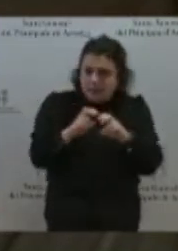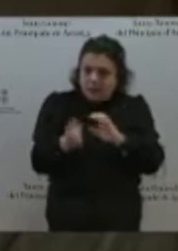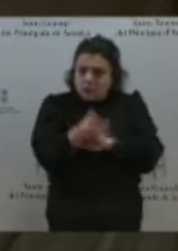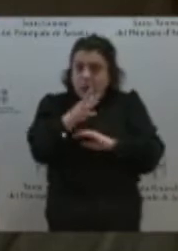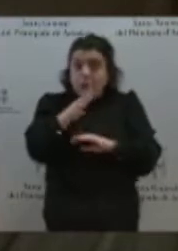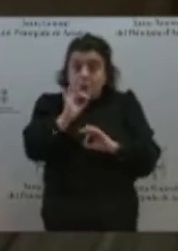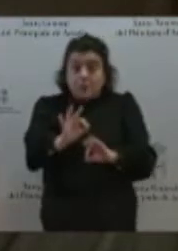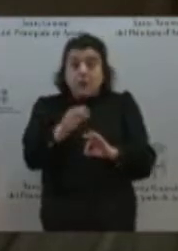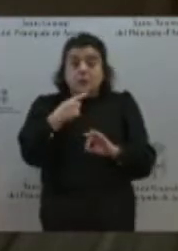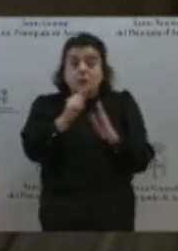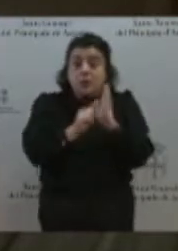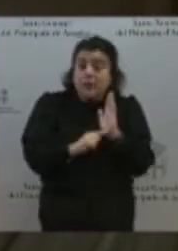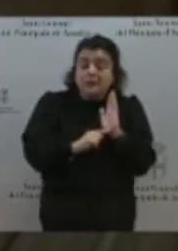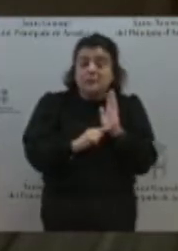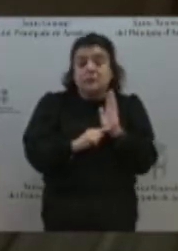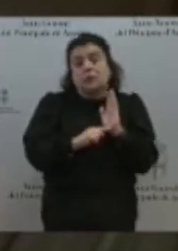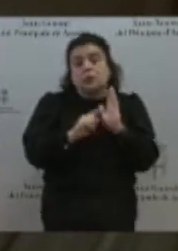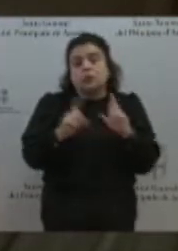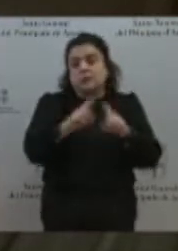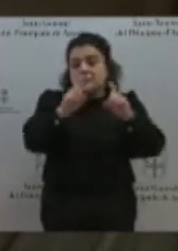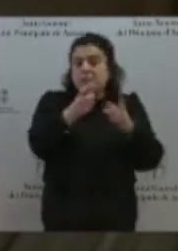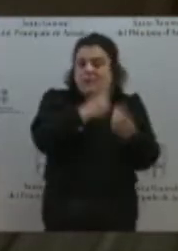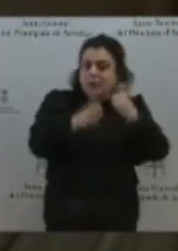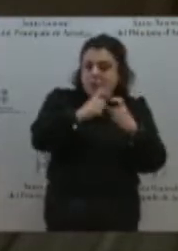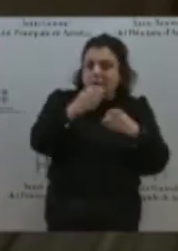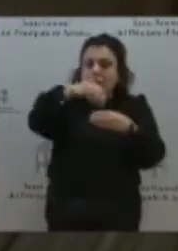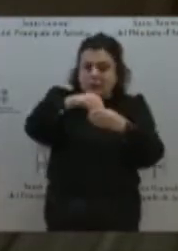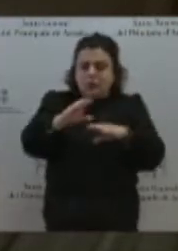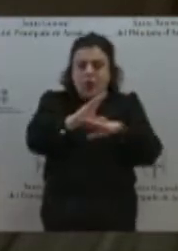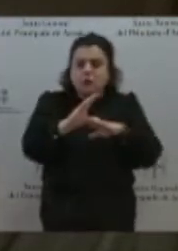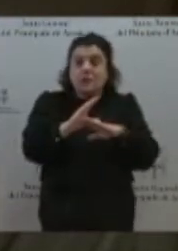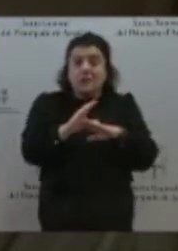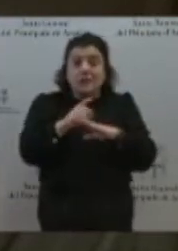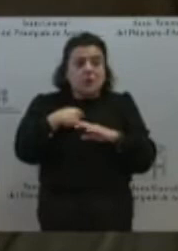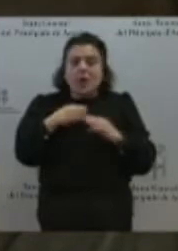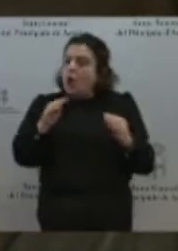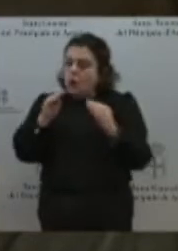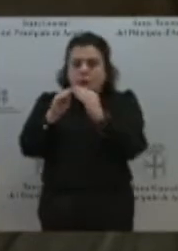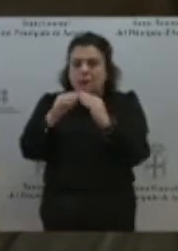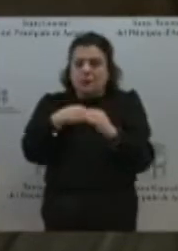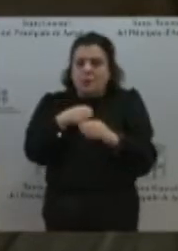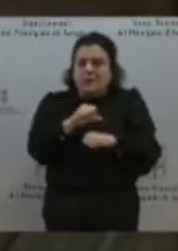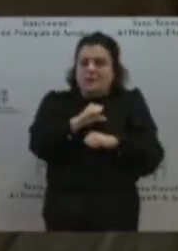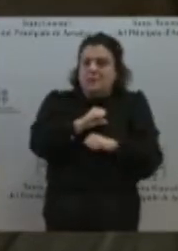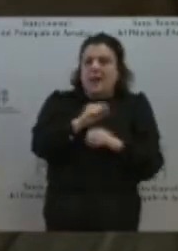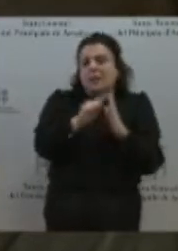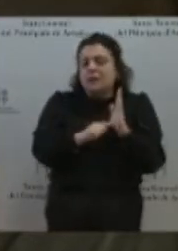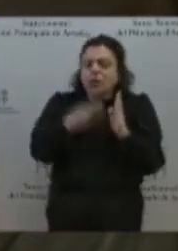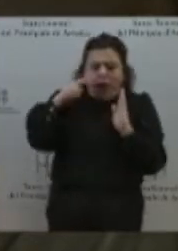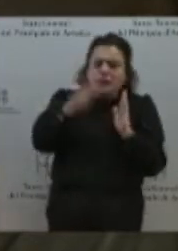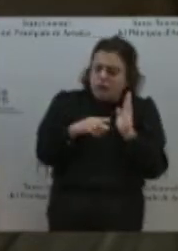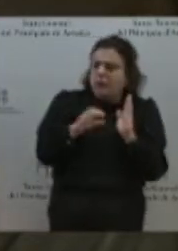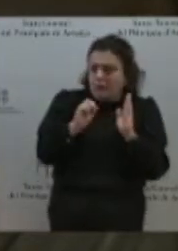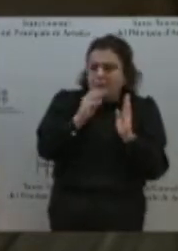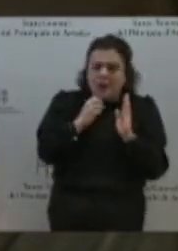Consejería, porque coincido con usted en que no podemos solo lamentarnos, quedarnos ahí ante los malos datos, reconocerlos, eso sería muy fácil. No está en nuestro ámbito, y usted ya